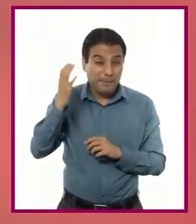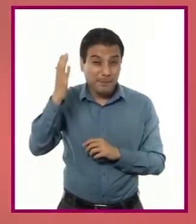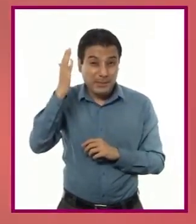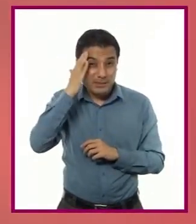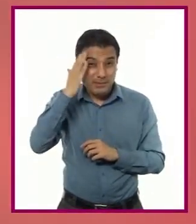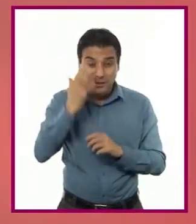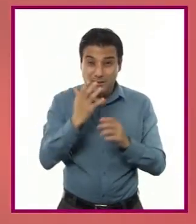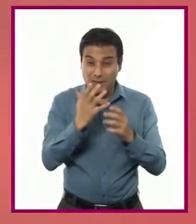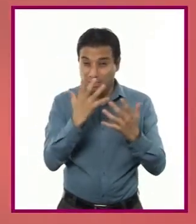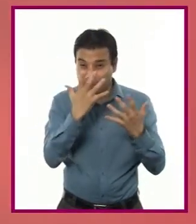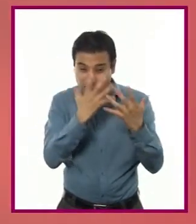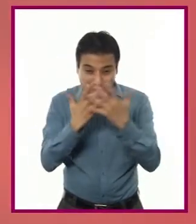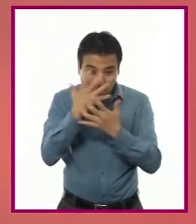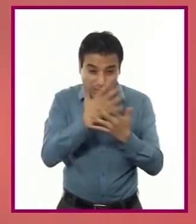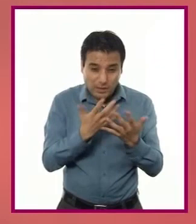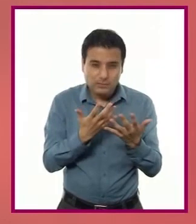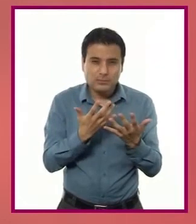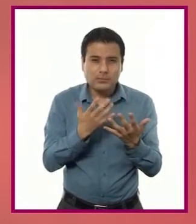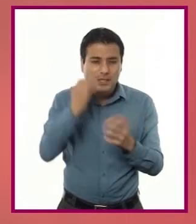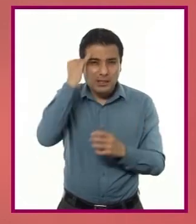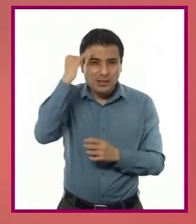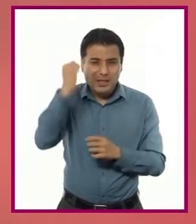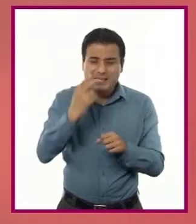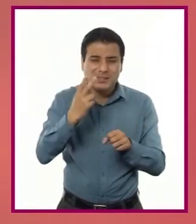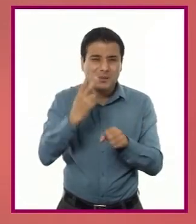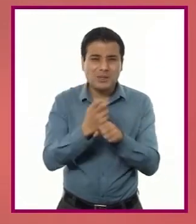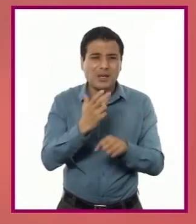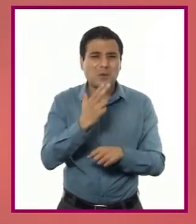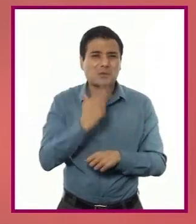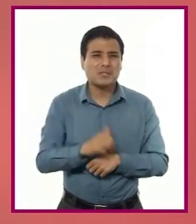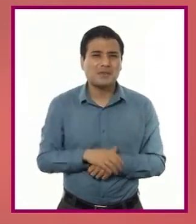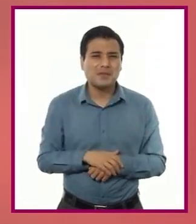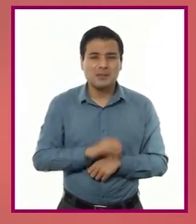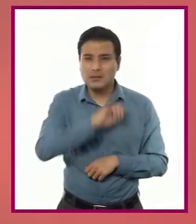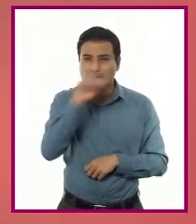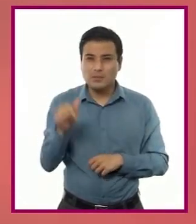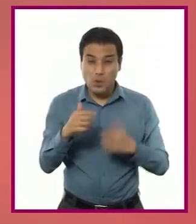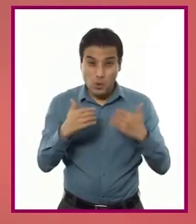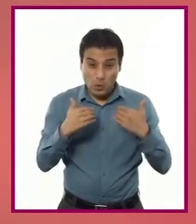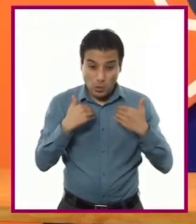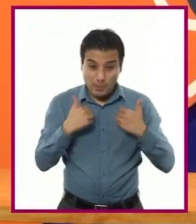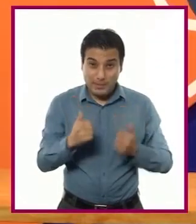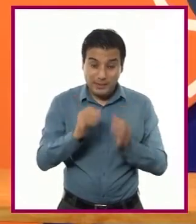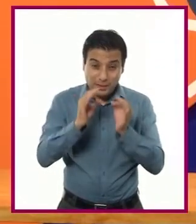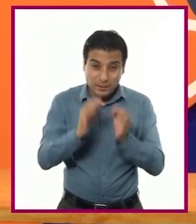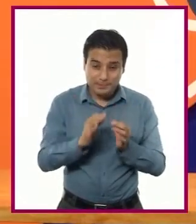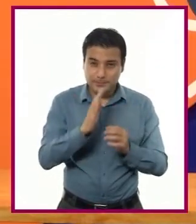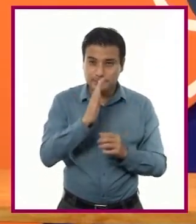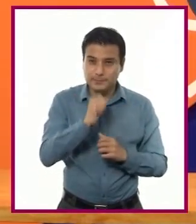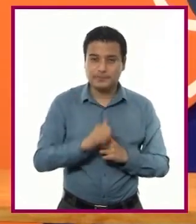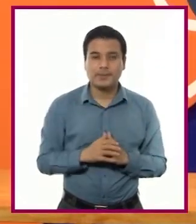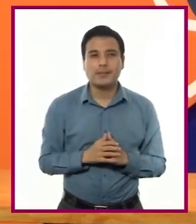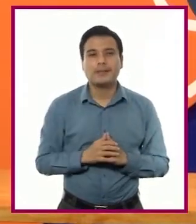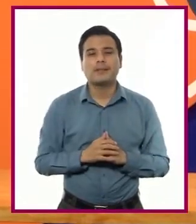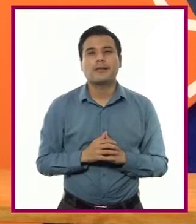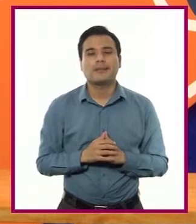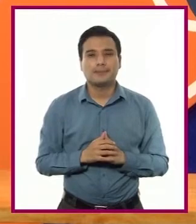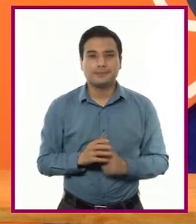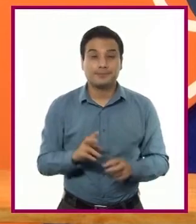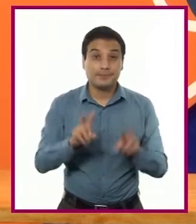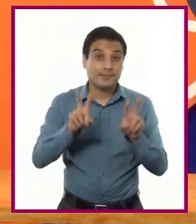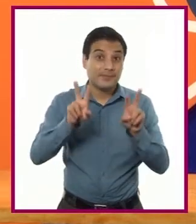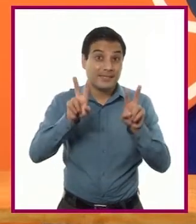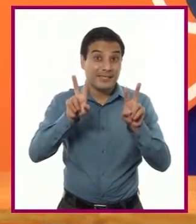al texto planteado por el autor y dificultarán la comprensión del receptor. Entonces el tema de